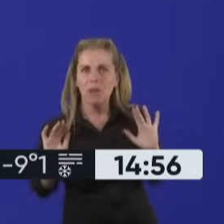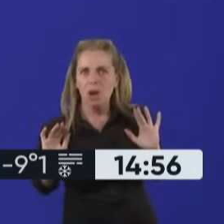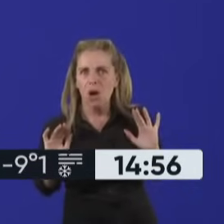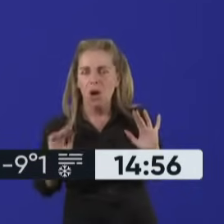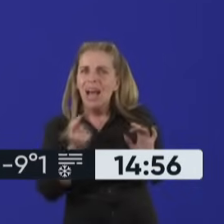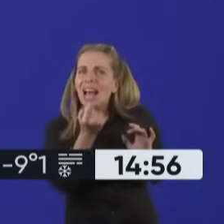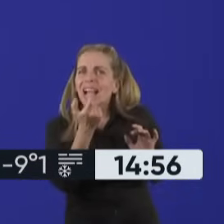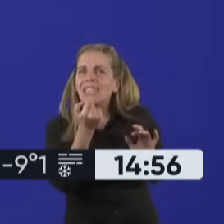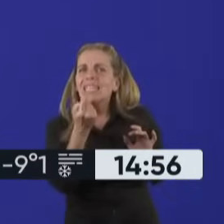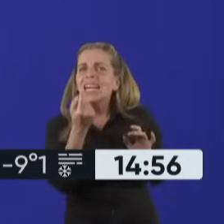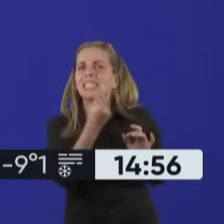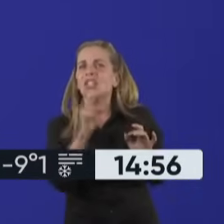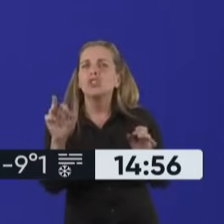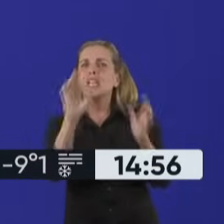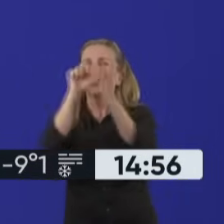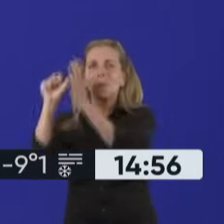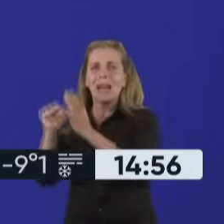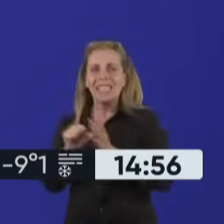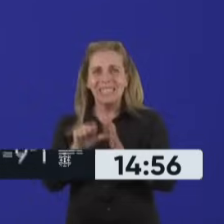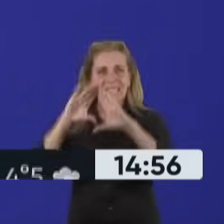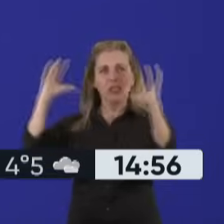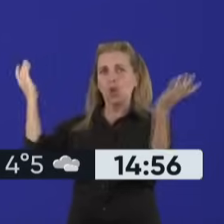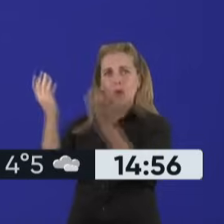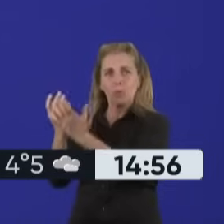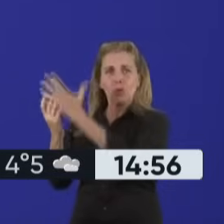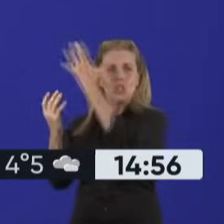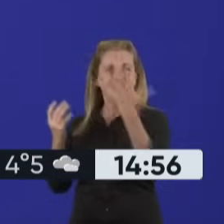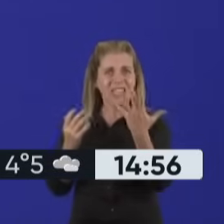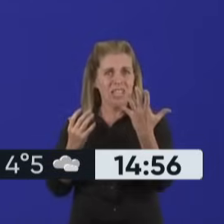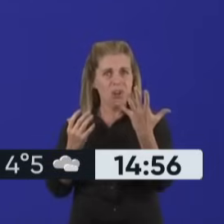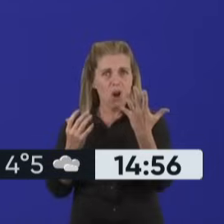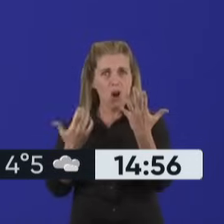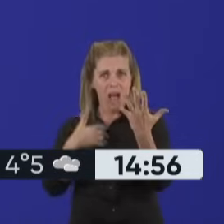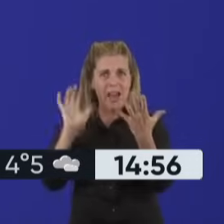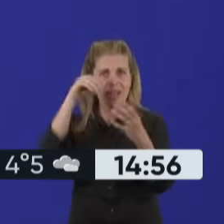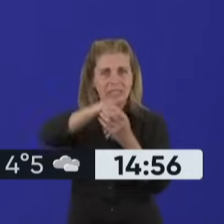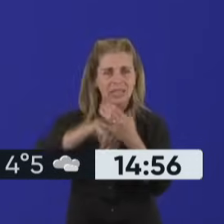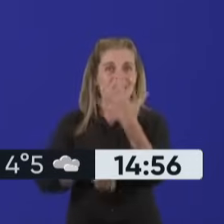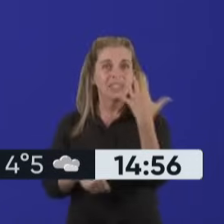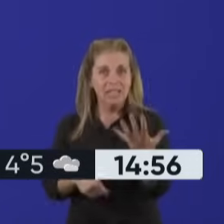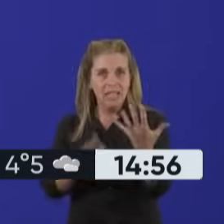casi 200 países del mundo, solamente 5 tienen equilibrio fiscal. Nosotros somos uno de ellos.